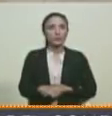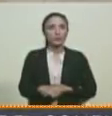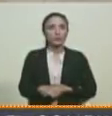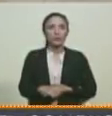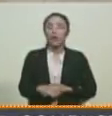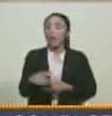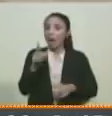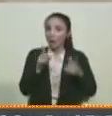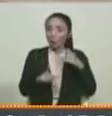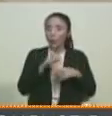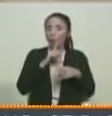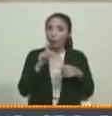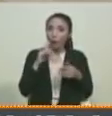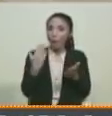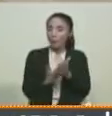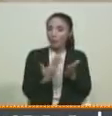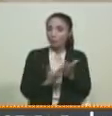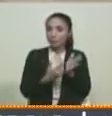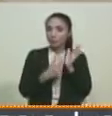muy conocidos.